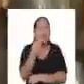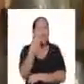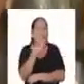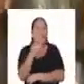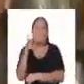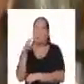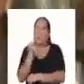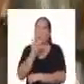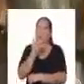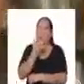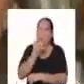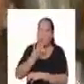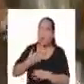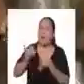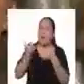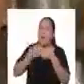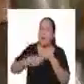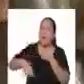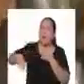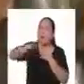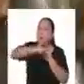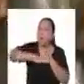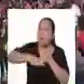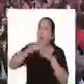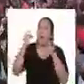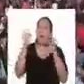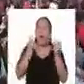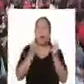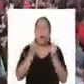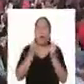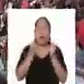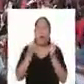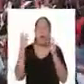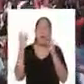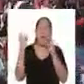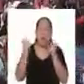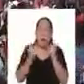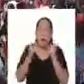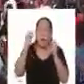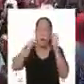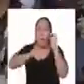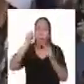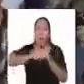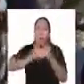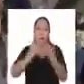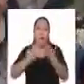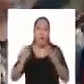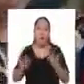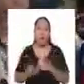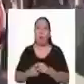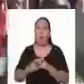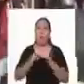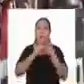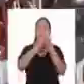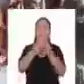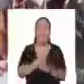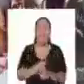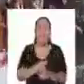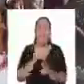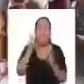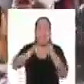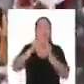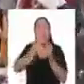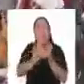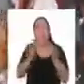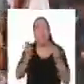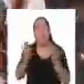está sucediendo en la ciudad y están muy rápidamente para responder al concierto, a la marcha, ¿no? Entonces yo creo que ahí